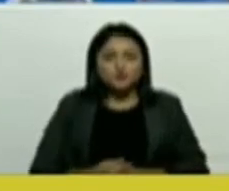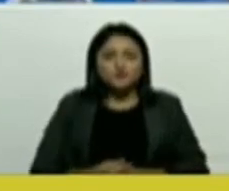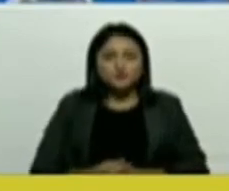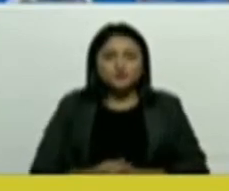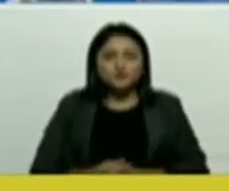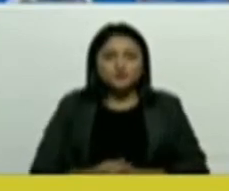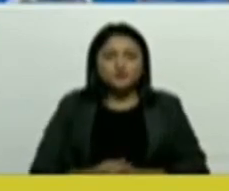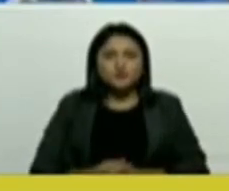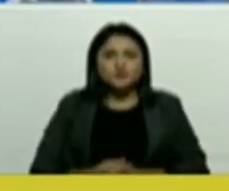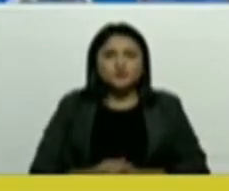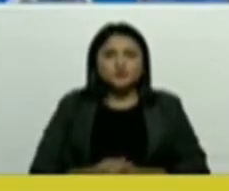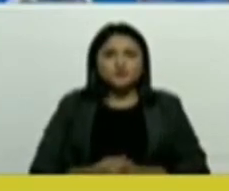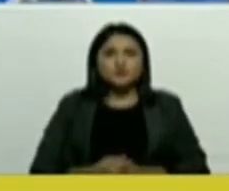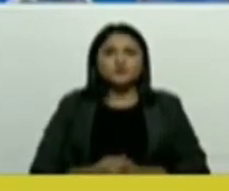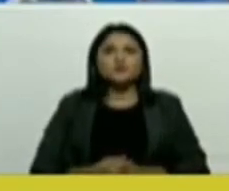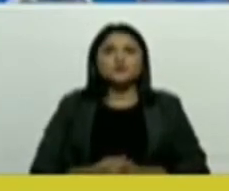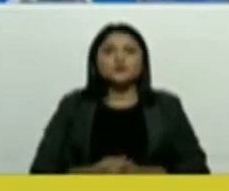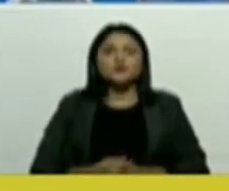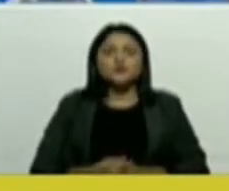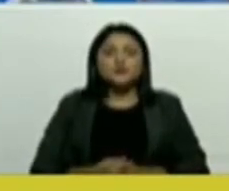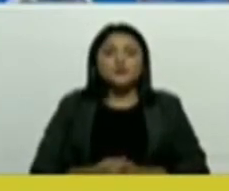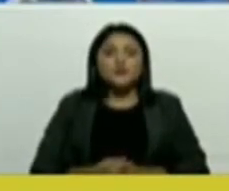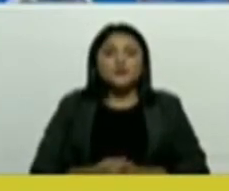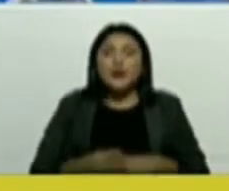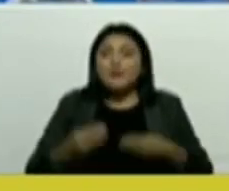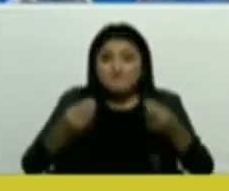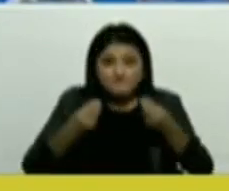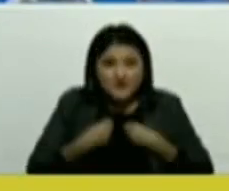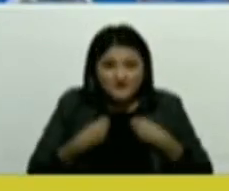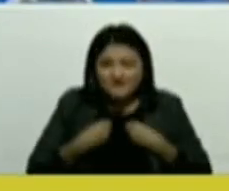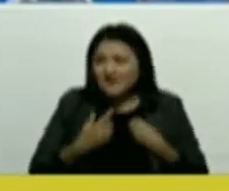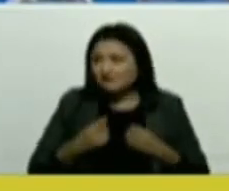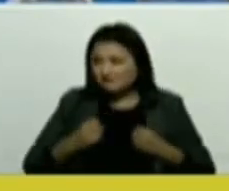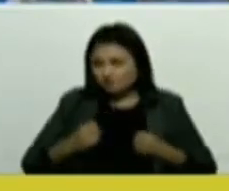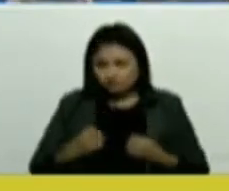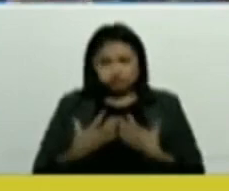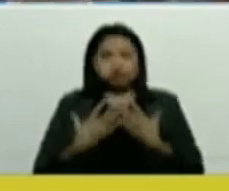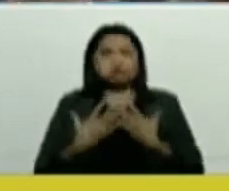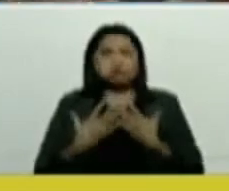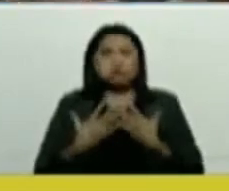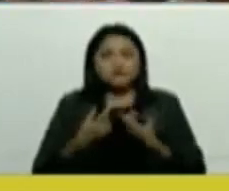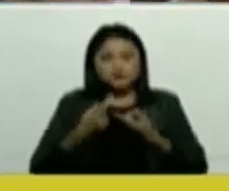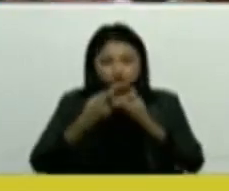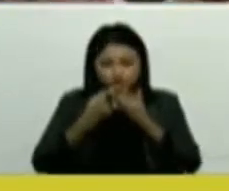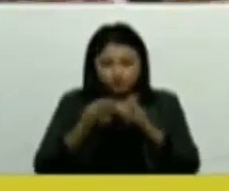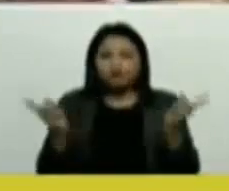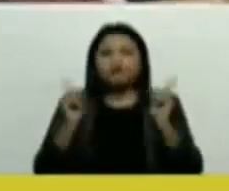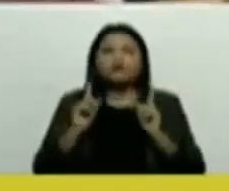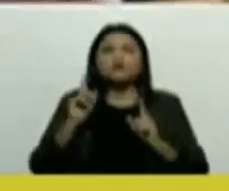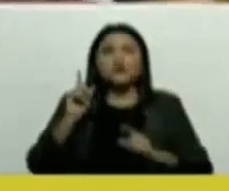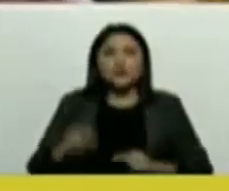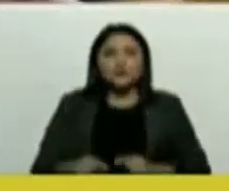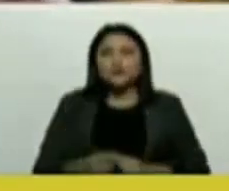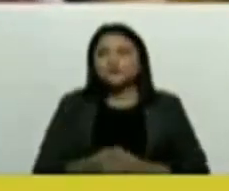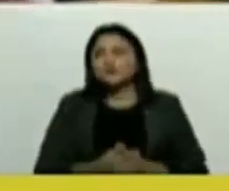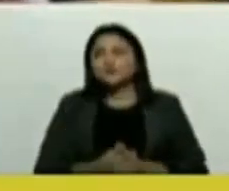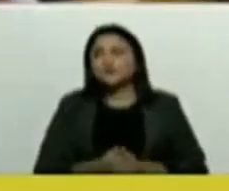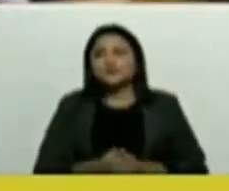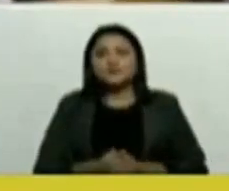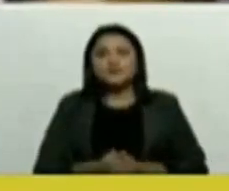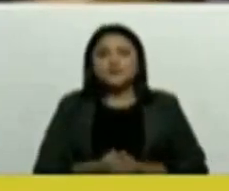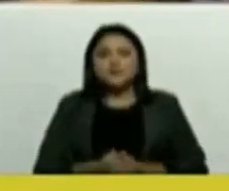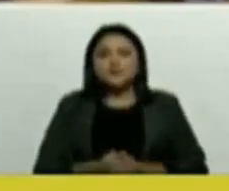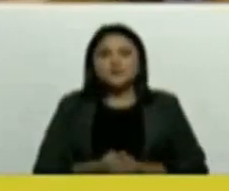lives in us and with us, vive en nosotros y entre nosotros, as we go